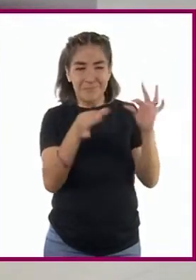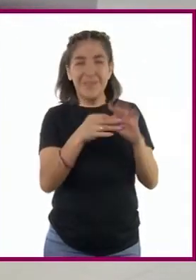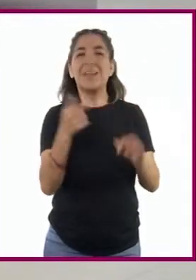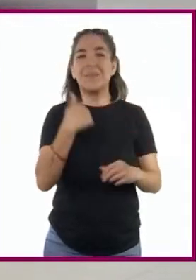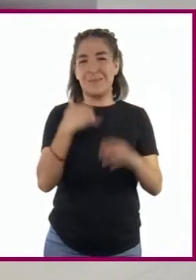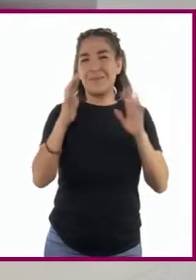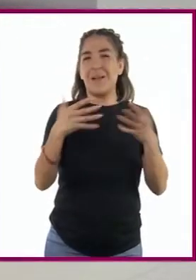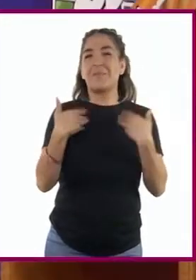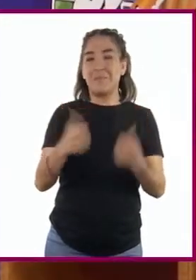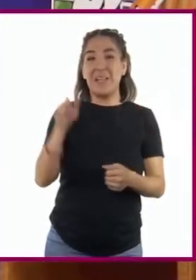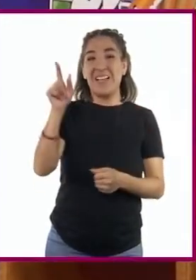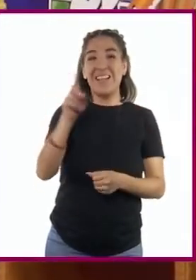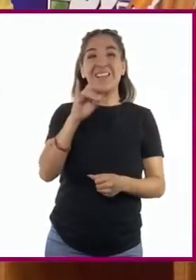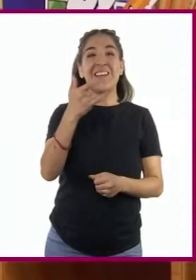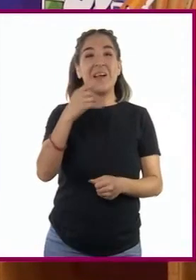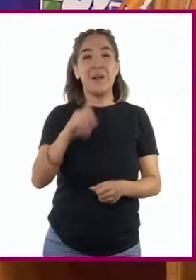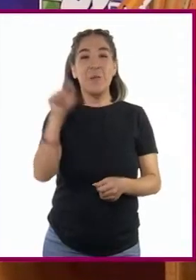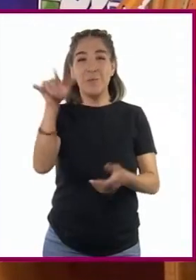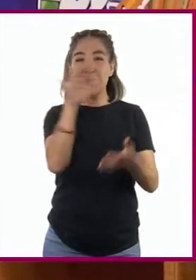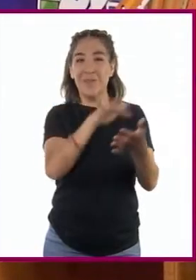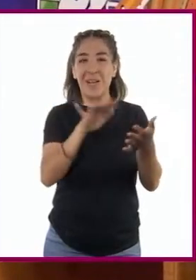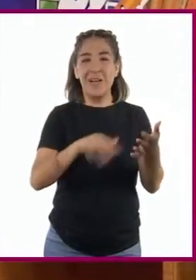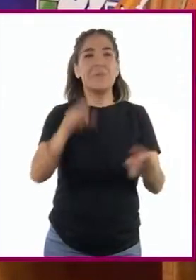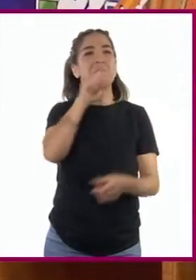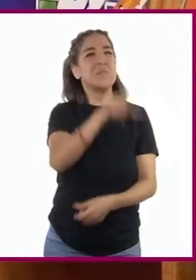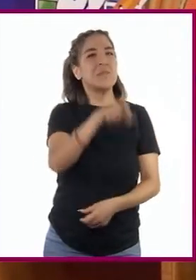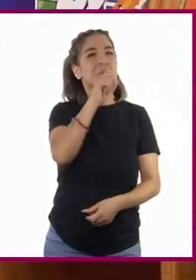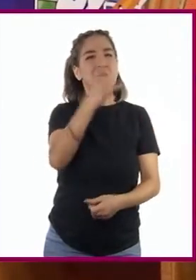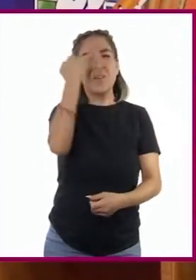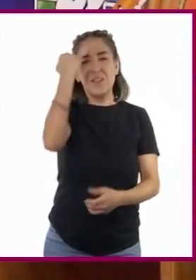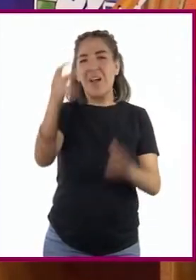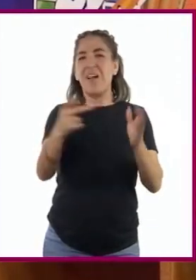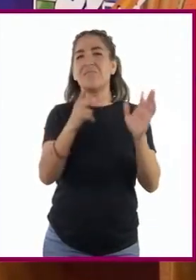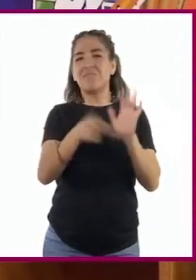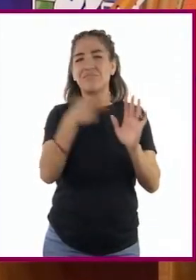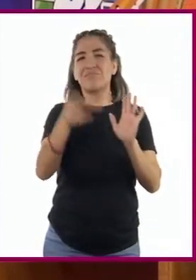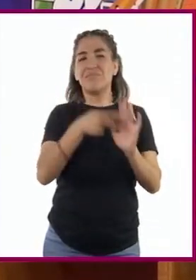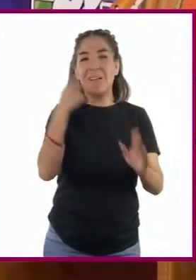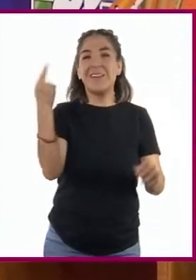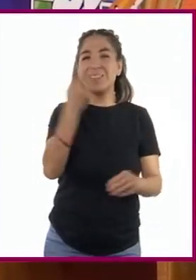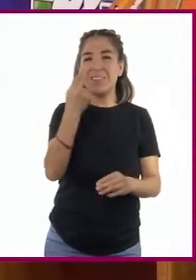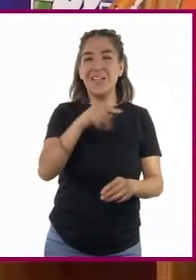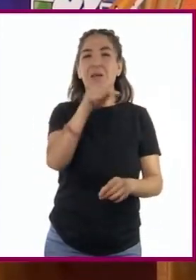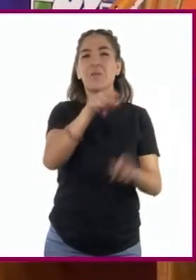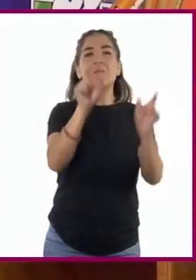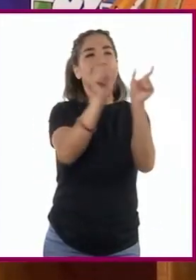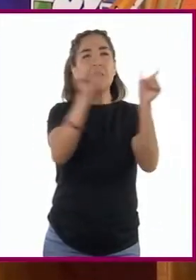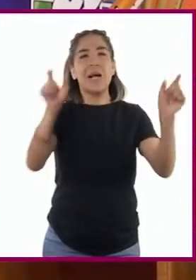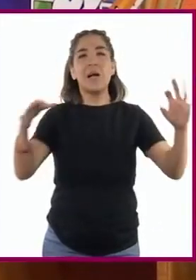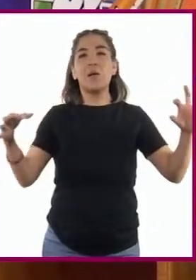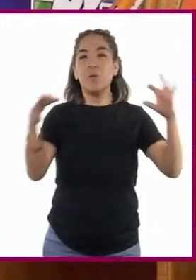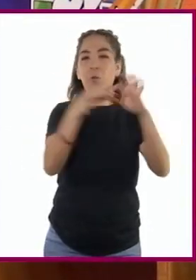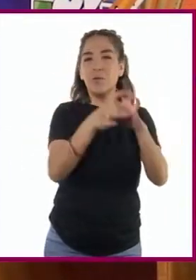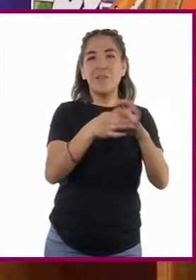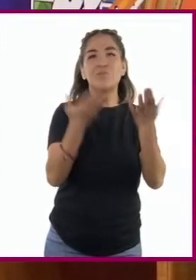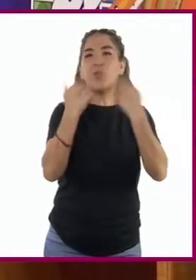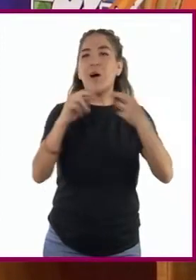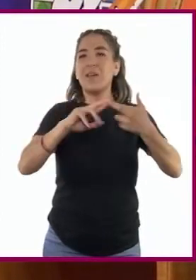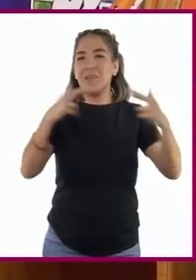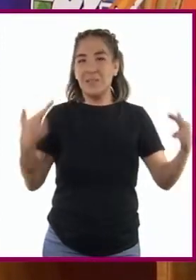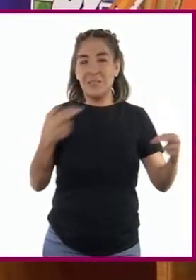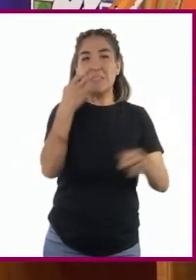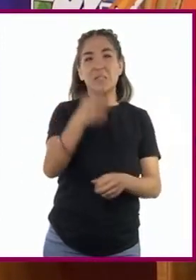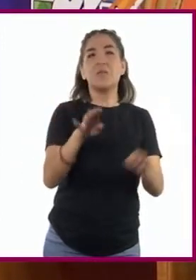El texto de Diego repite la misma idea y también falta que los enunciados se relacionen entre sí, pues parece